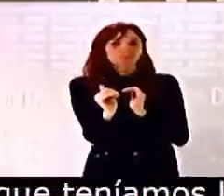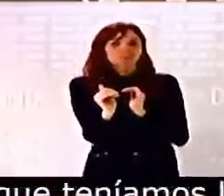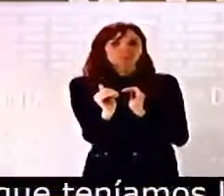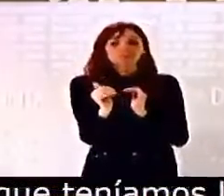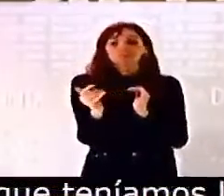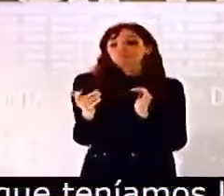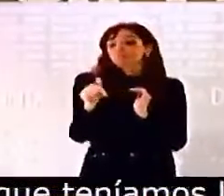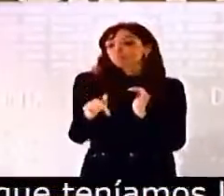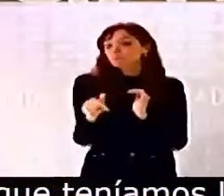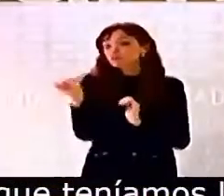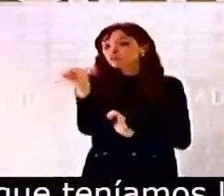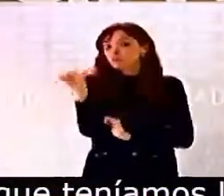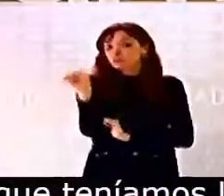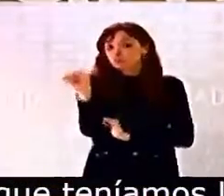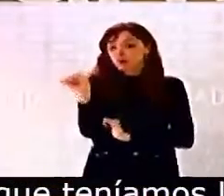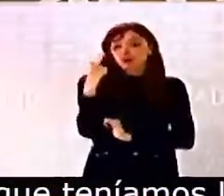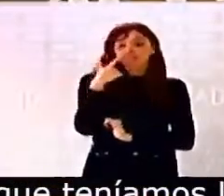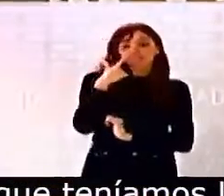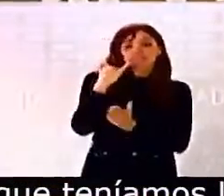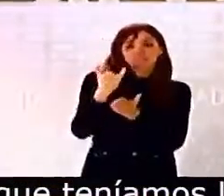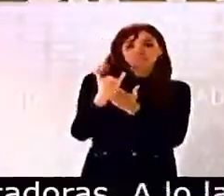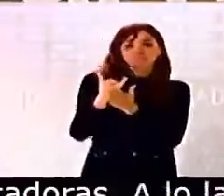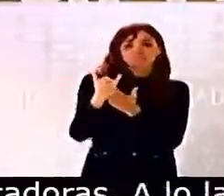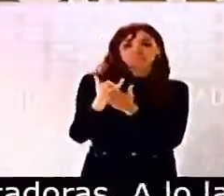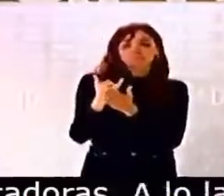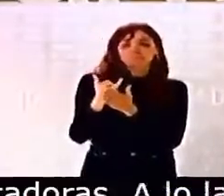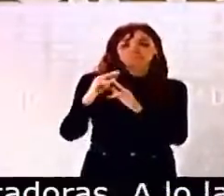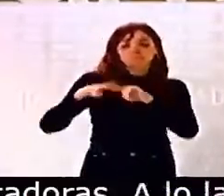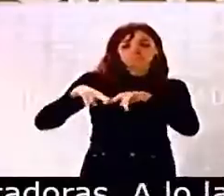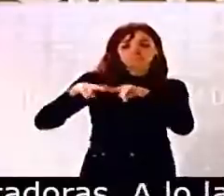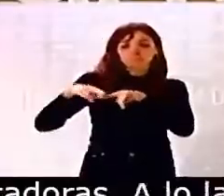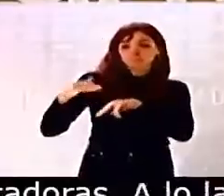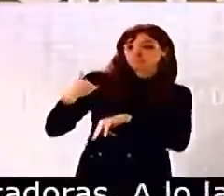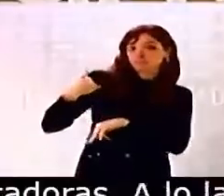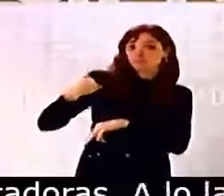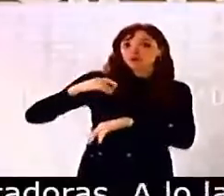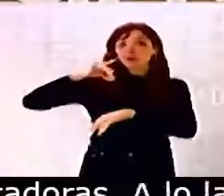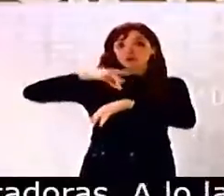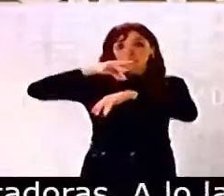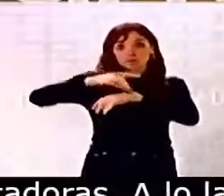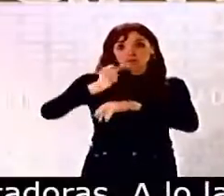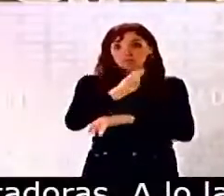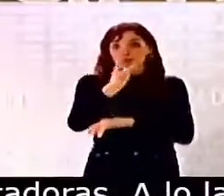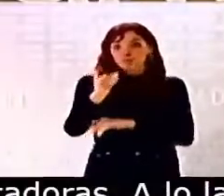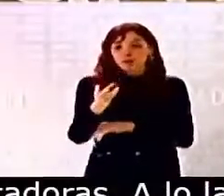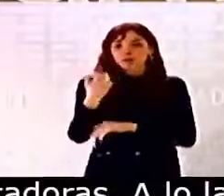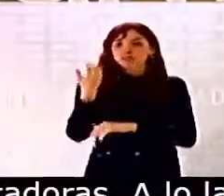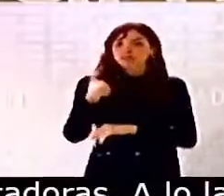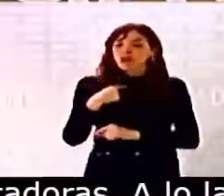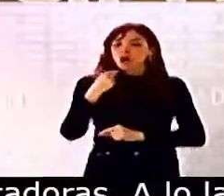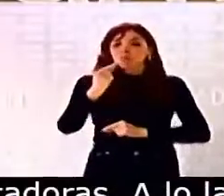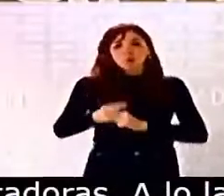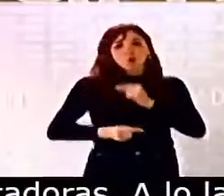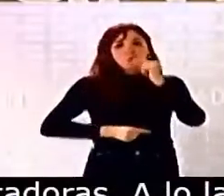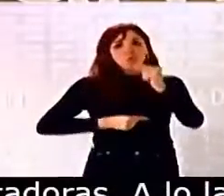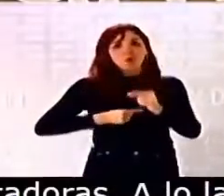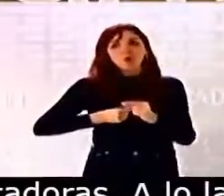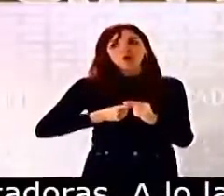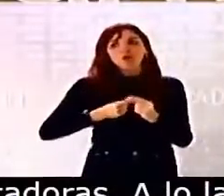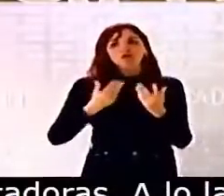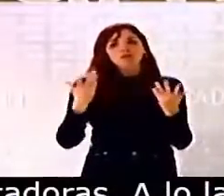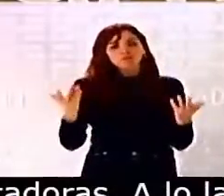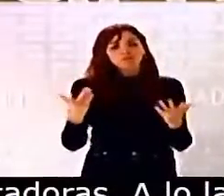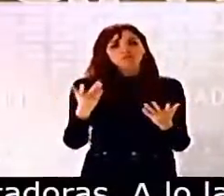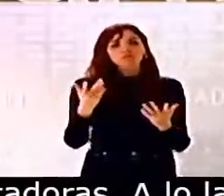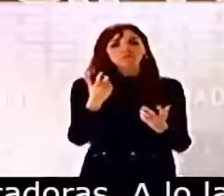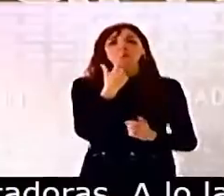A lo largo del fin de semana comprobamos que estas cifras iban cristalizando en el sentido en el que nos